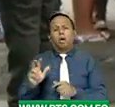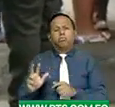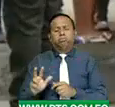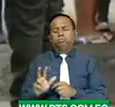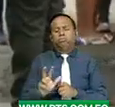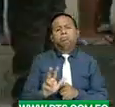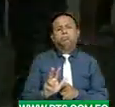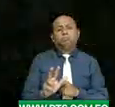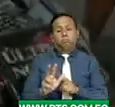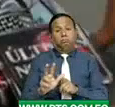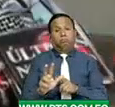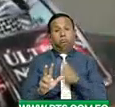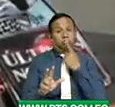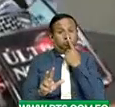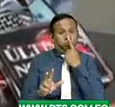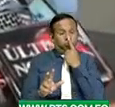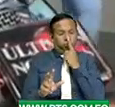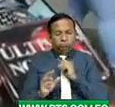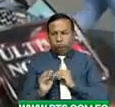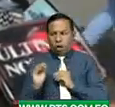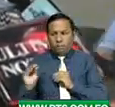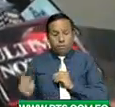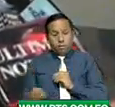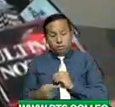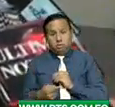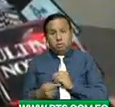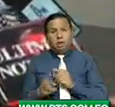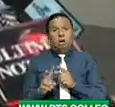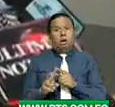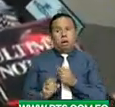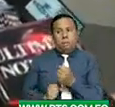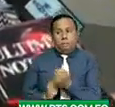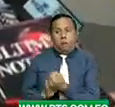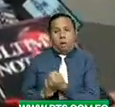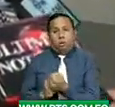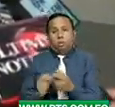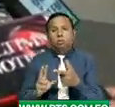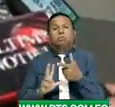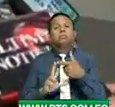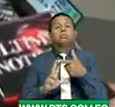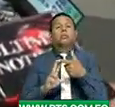entre campaneros, cómplices y la persona que realiza las detonaciones, que es una